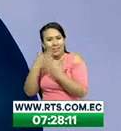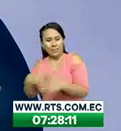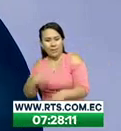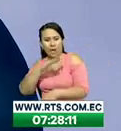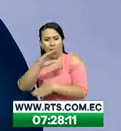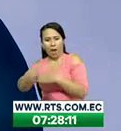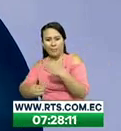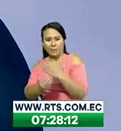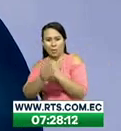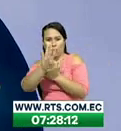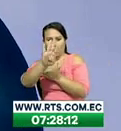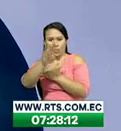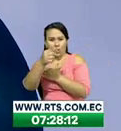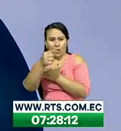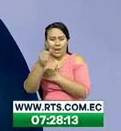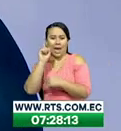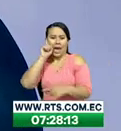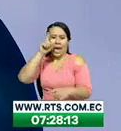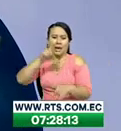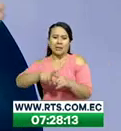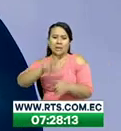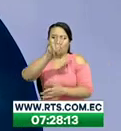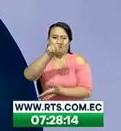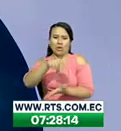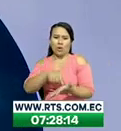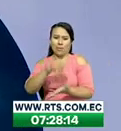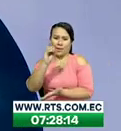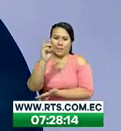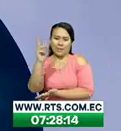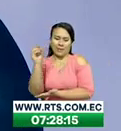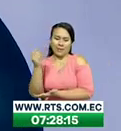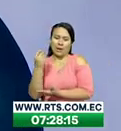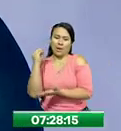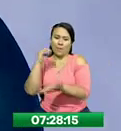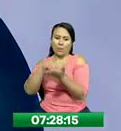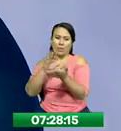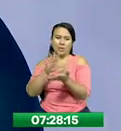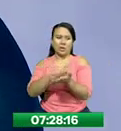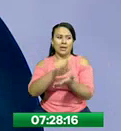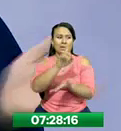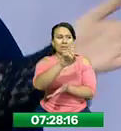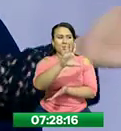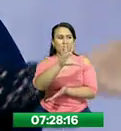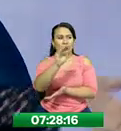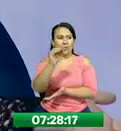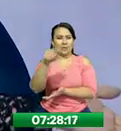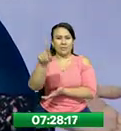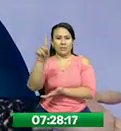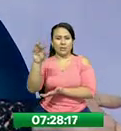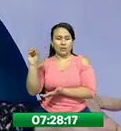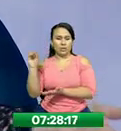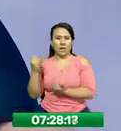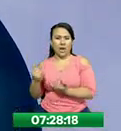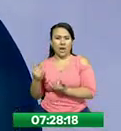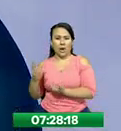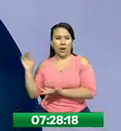implementar el 4G, hasta el 2020 va a colocar 150 millones y acaba de conseguir en bolsa 60